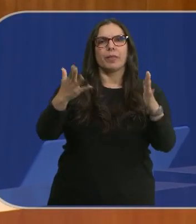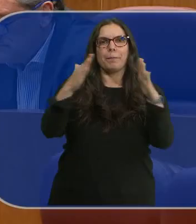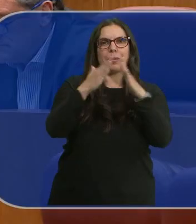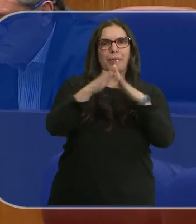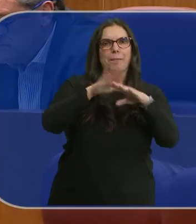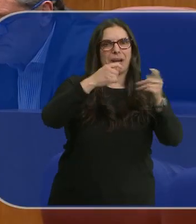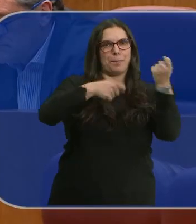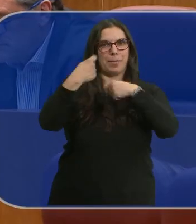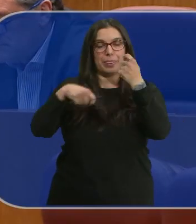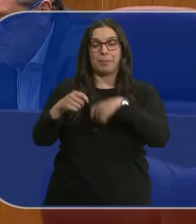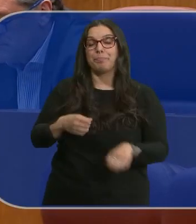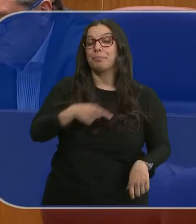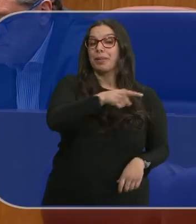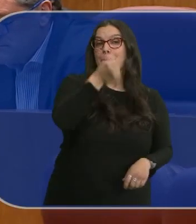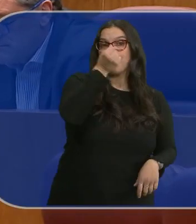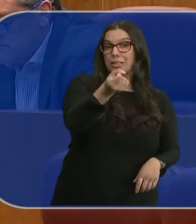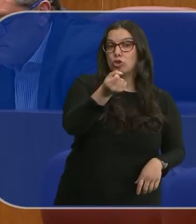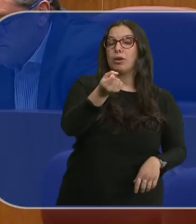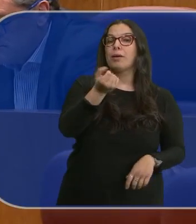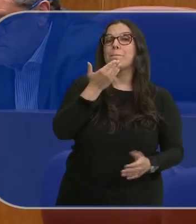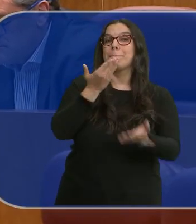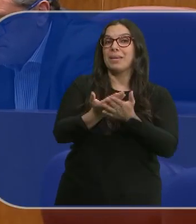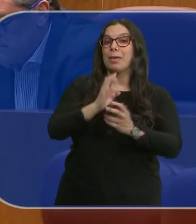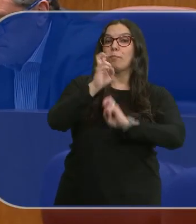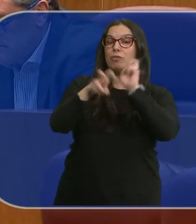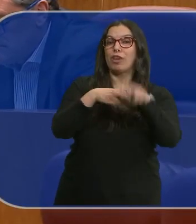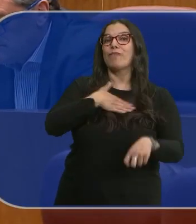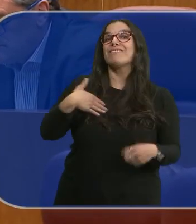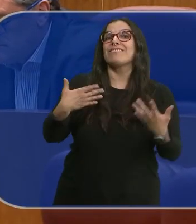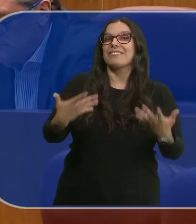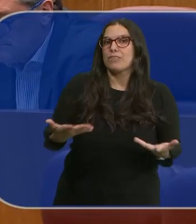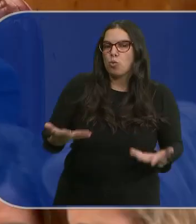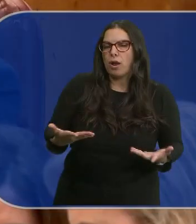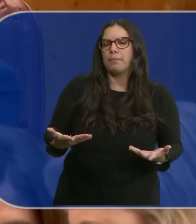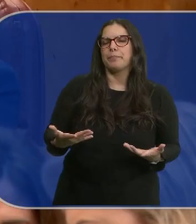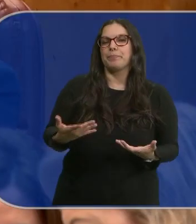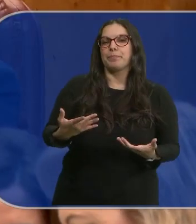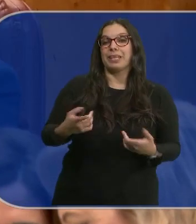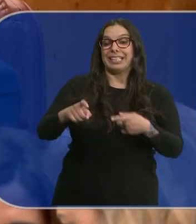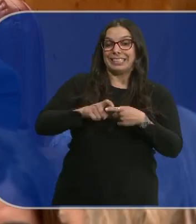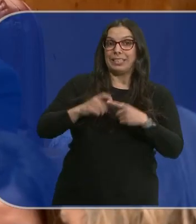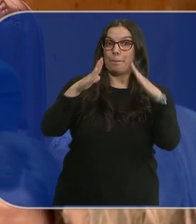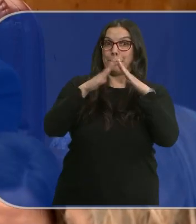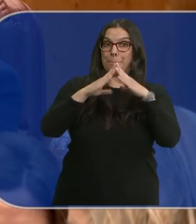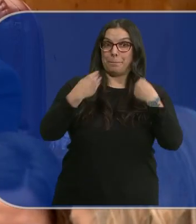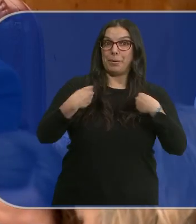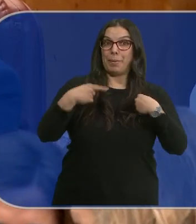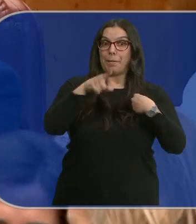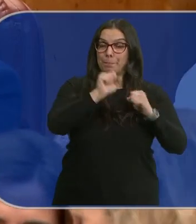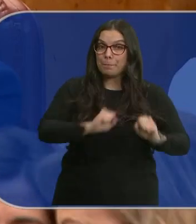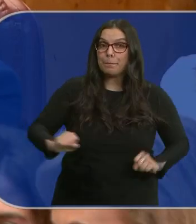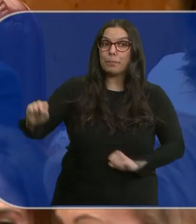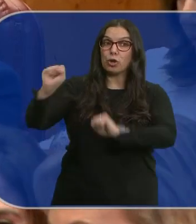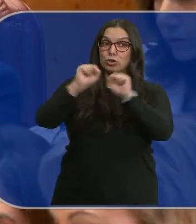en el mercado. Lo que pretendían los socialistas con la modificación de esta ley principalmente es que ese tipo de vivienda viviendas, su